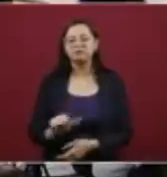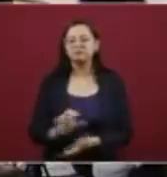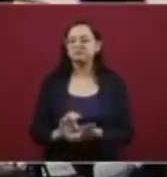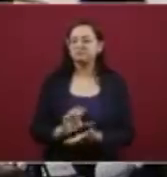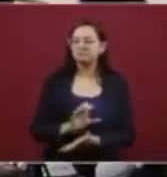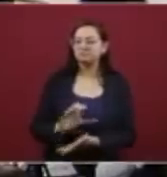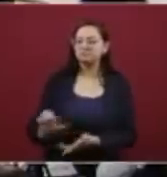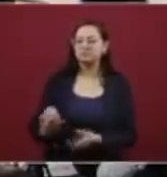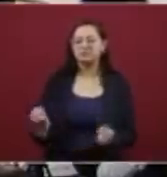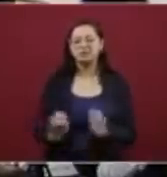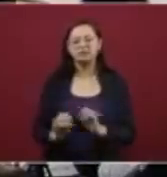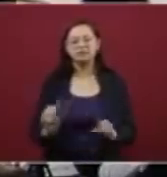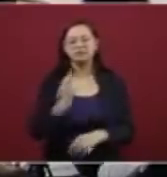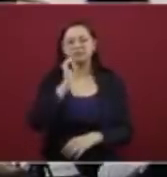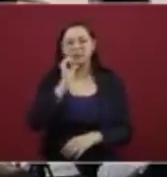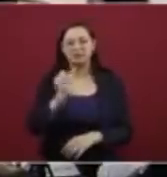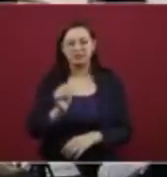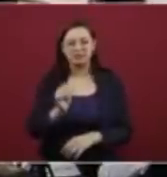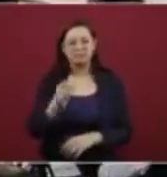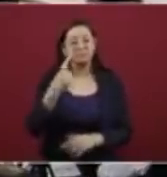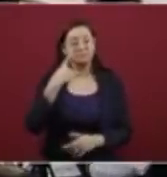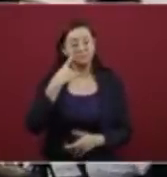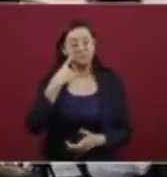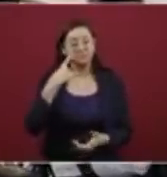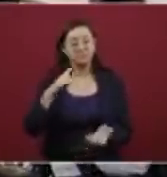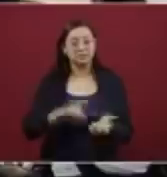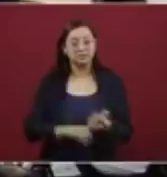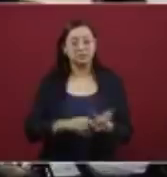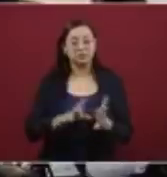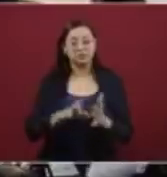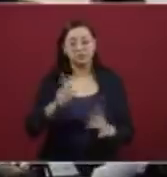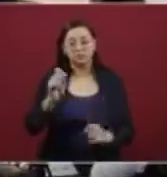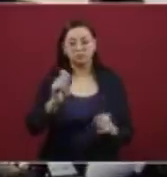si ponen la nota de